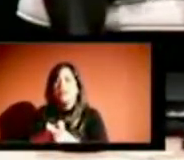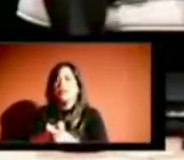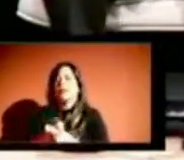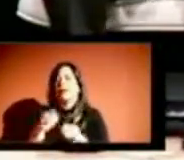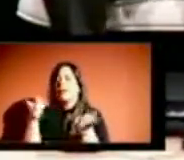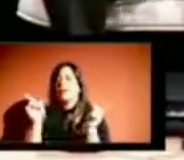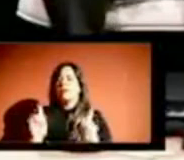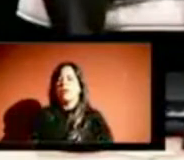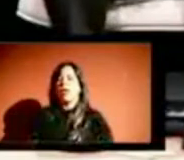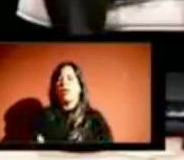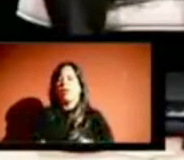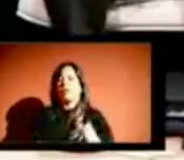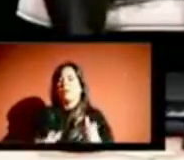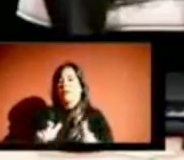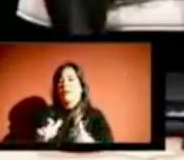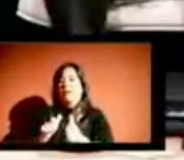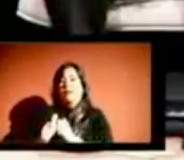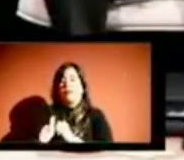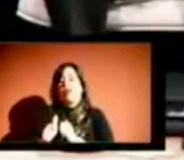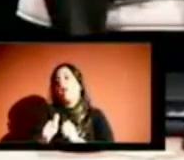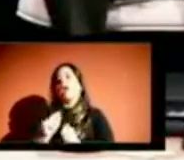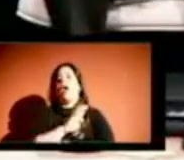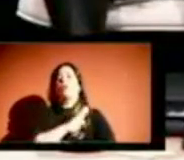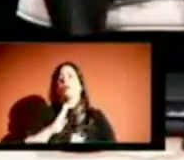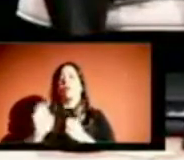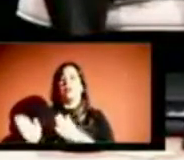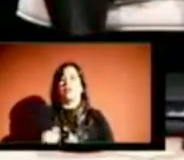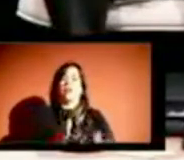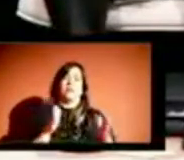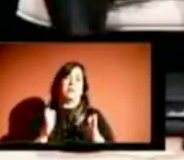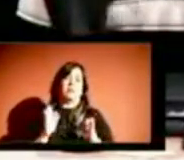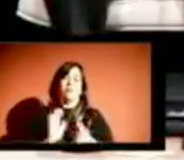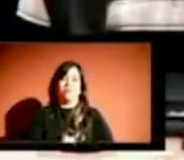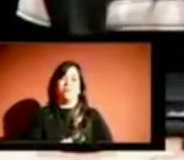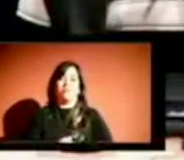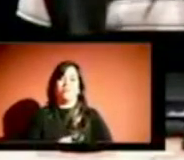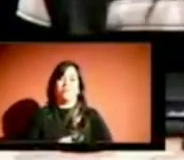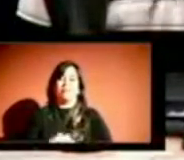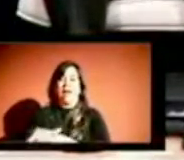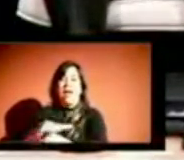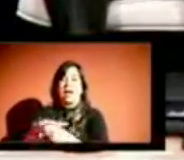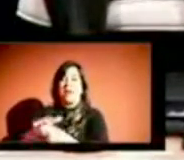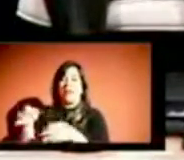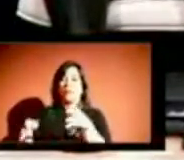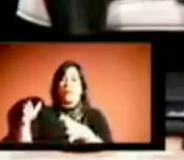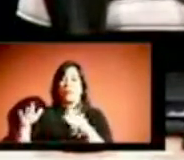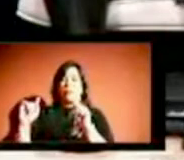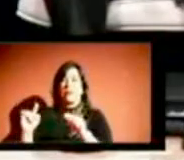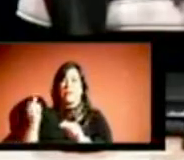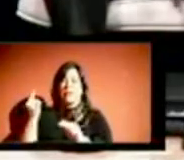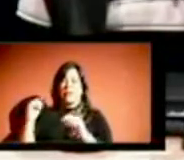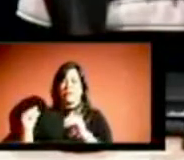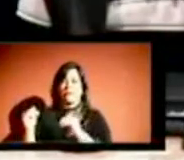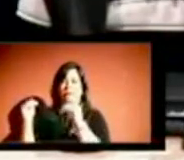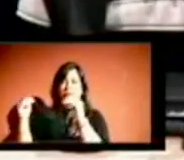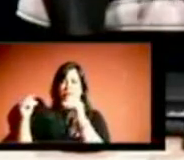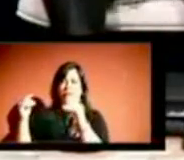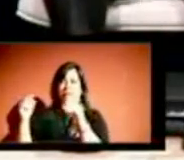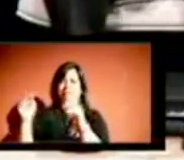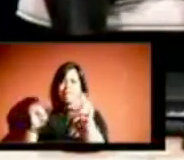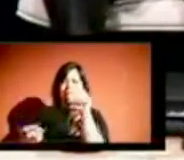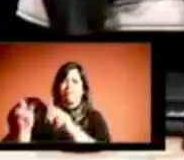ha pasado es que prevaleció la Junta de Planificación a nivel del Tribunal de Primera Instancia. Ahora hay que ver qué